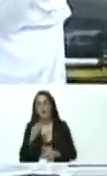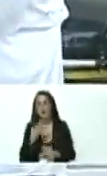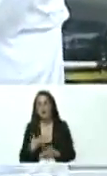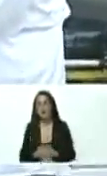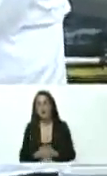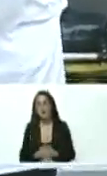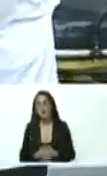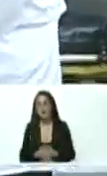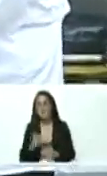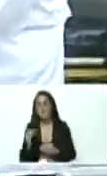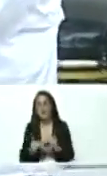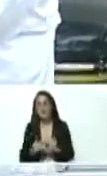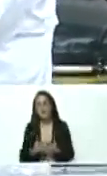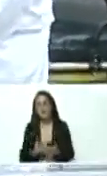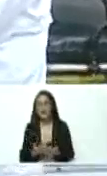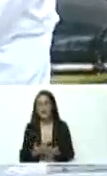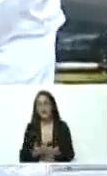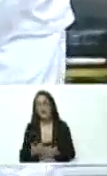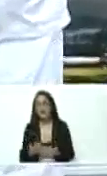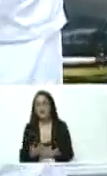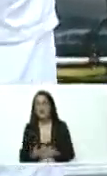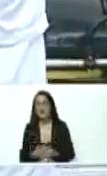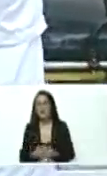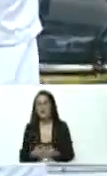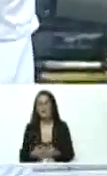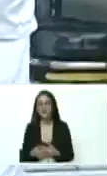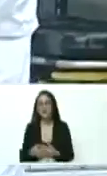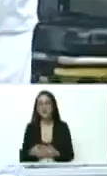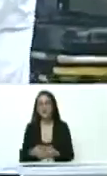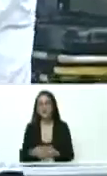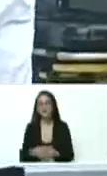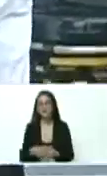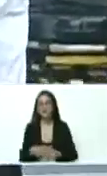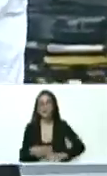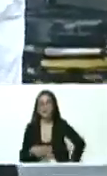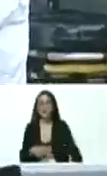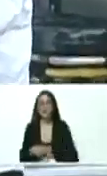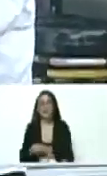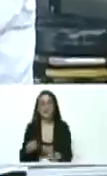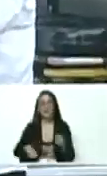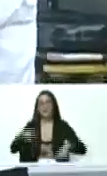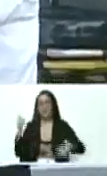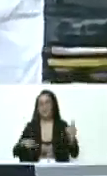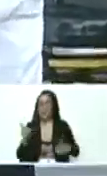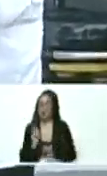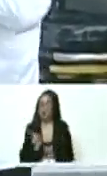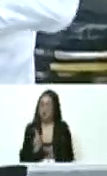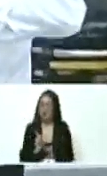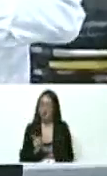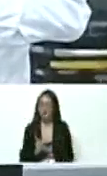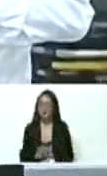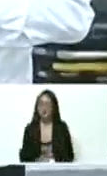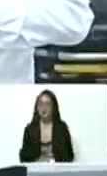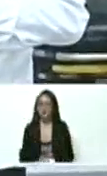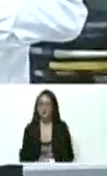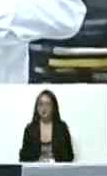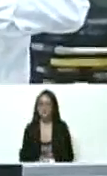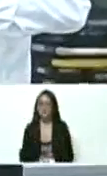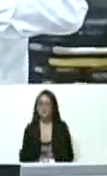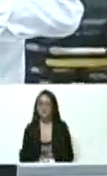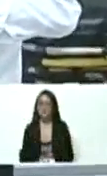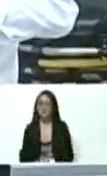con transparencia, con honestidad, ¿verdad? No botarata, sino bueno, hacer las